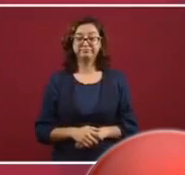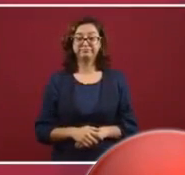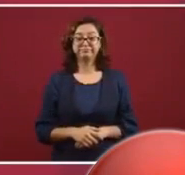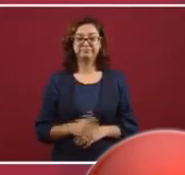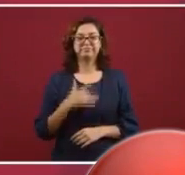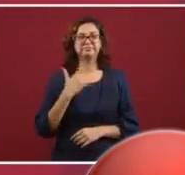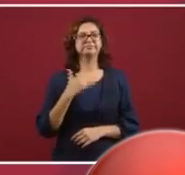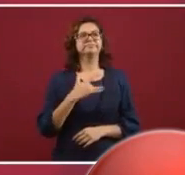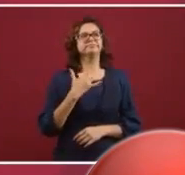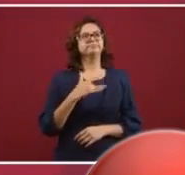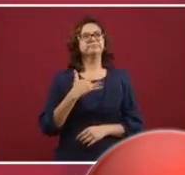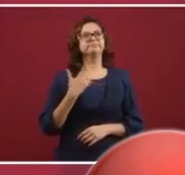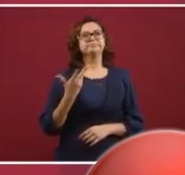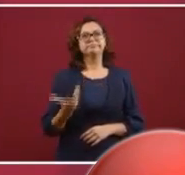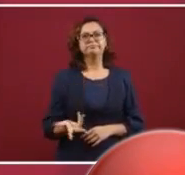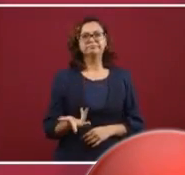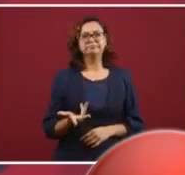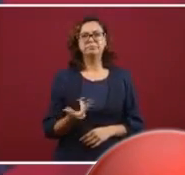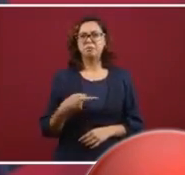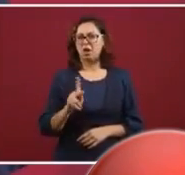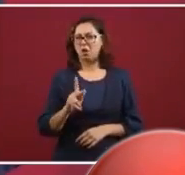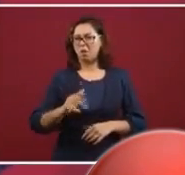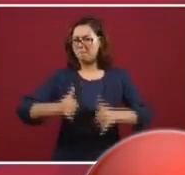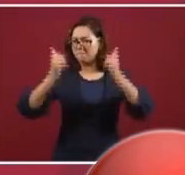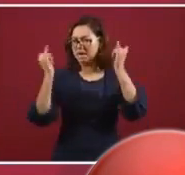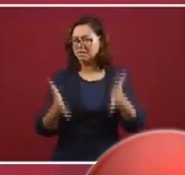yo diría que no tanto,